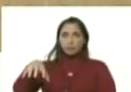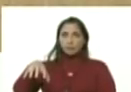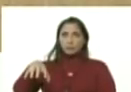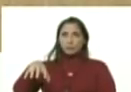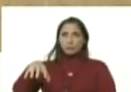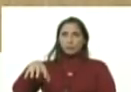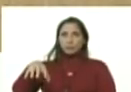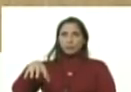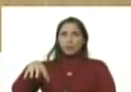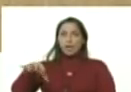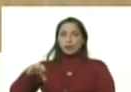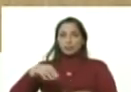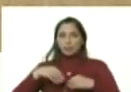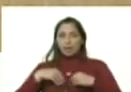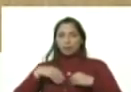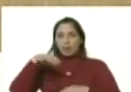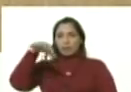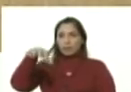Estado receptor.